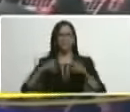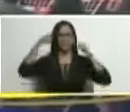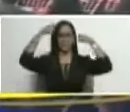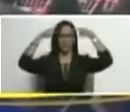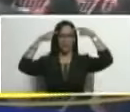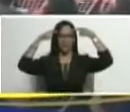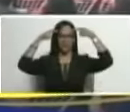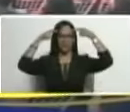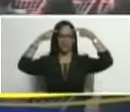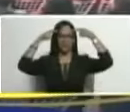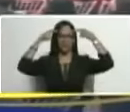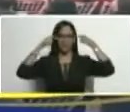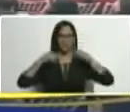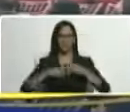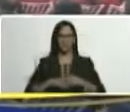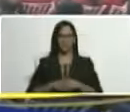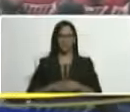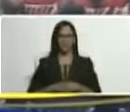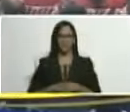chavista.